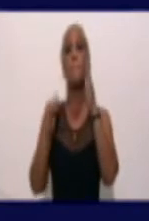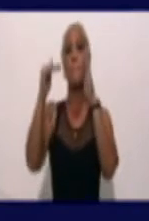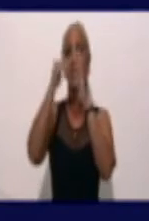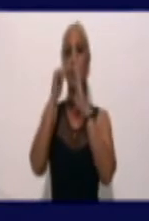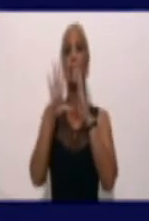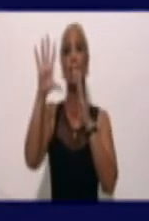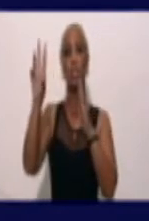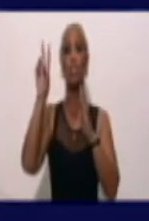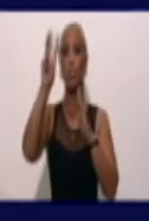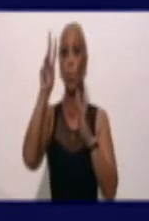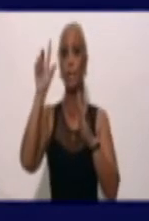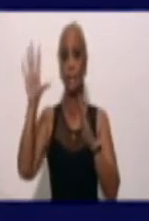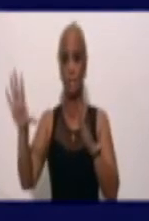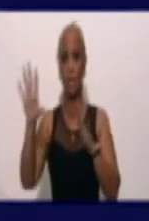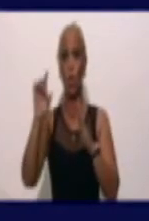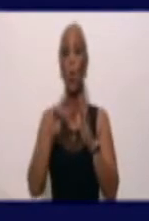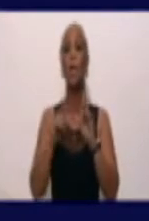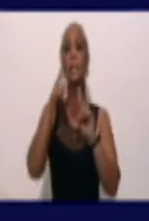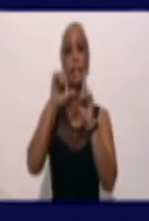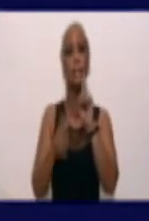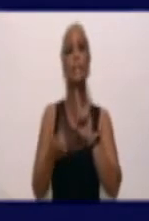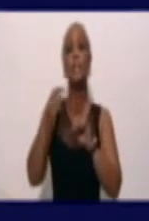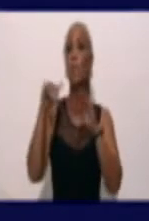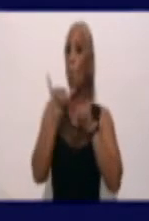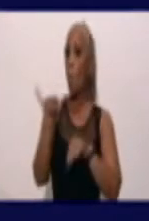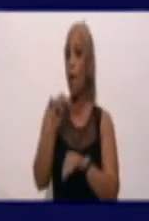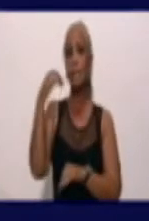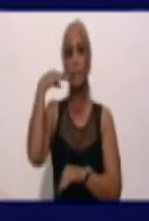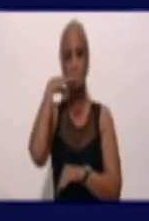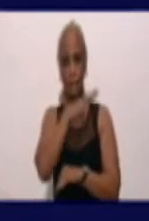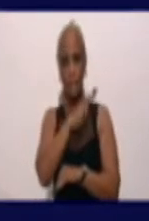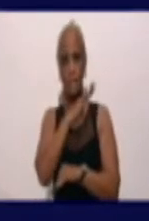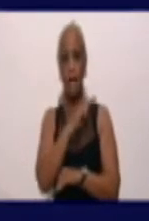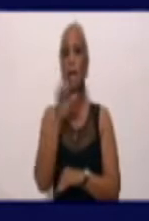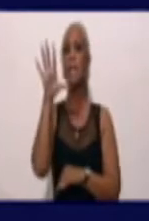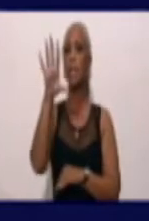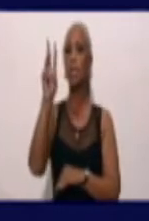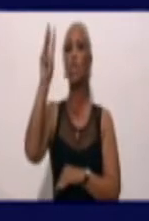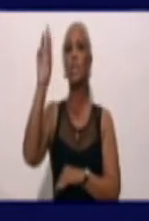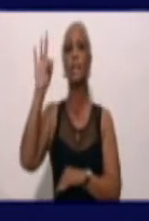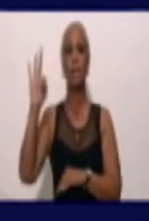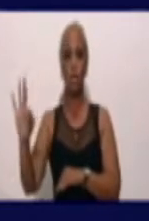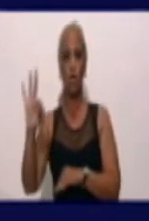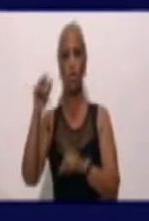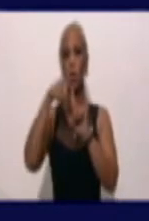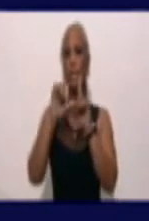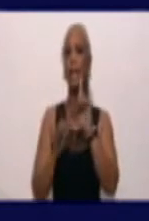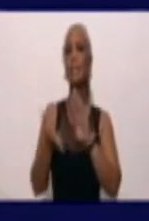1.165,5 de tasa, seguido de Guisa, que reporta 338 casos y una tasa de